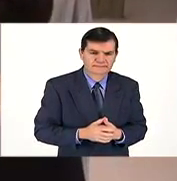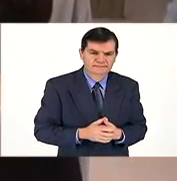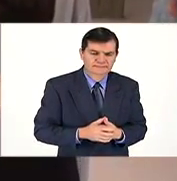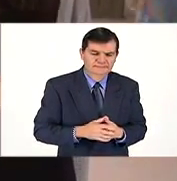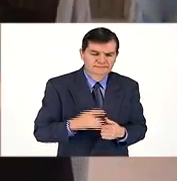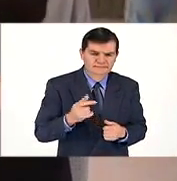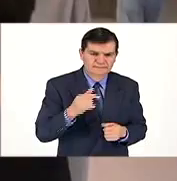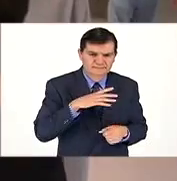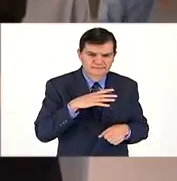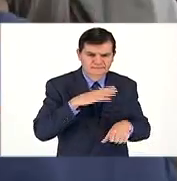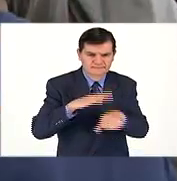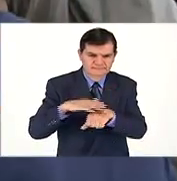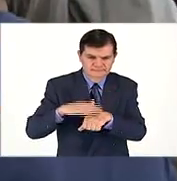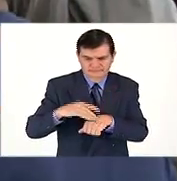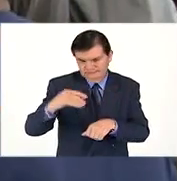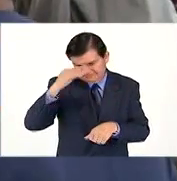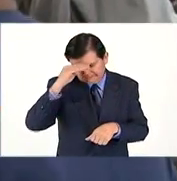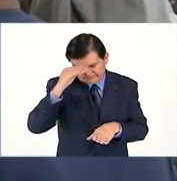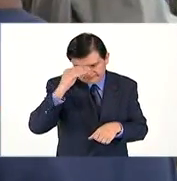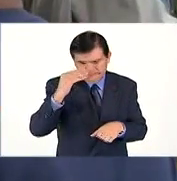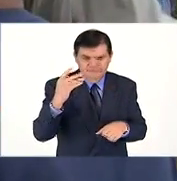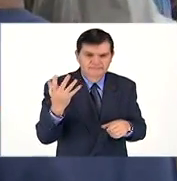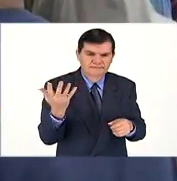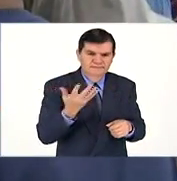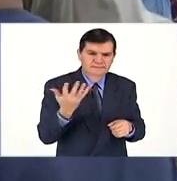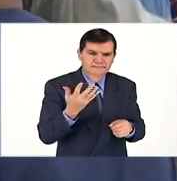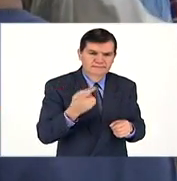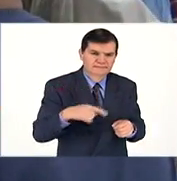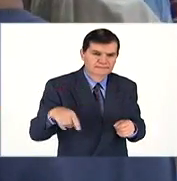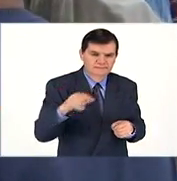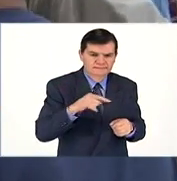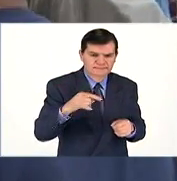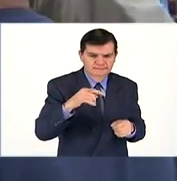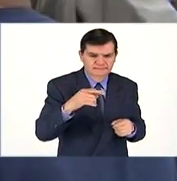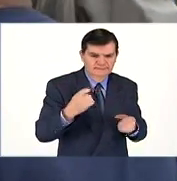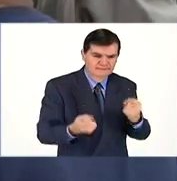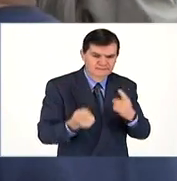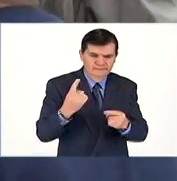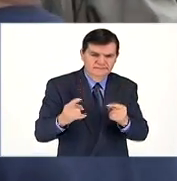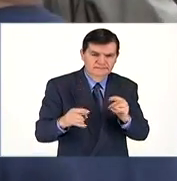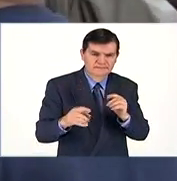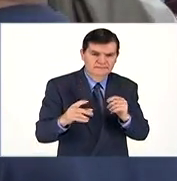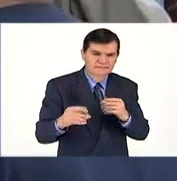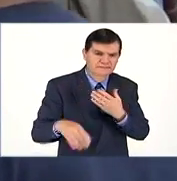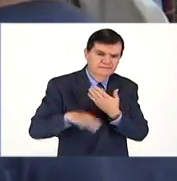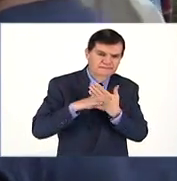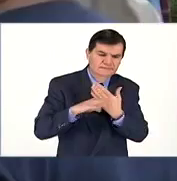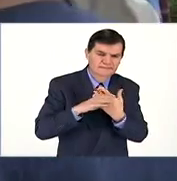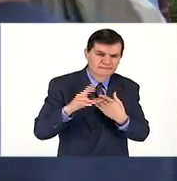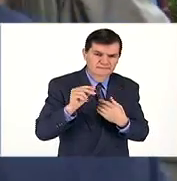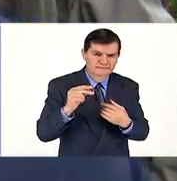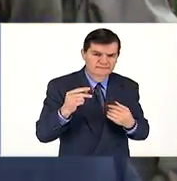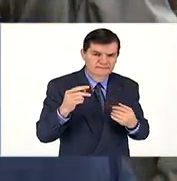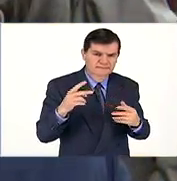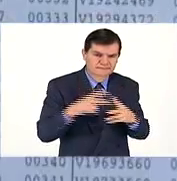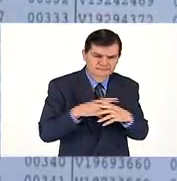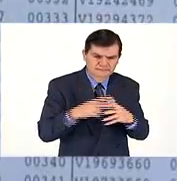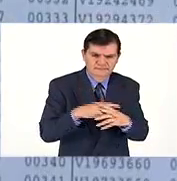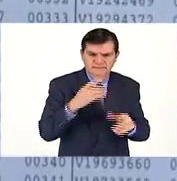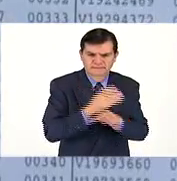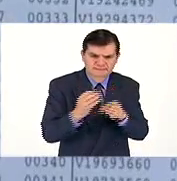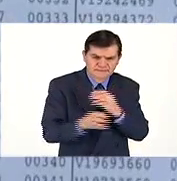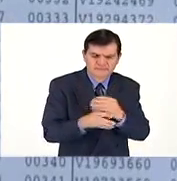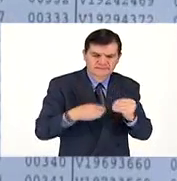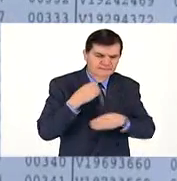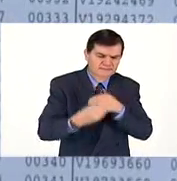Torrealba llamó a reflexionar y a demostrar a la oposición que ha aprendido sus errores. No defenderemos ni condenaremos a quienes